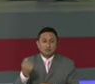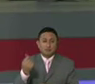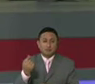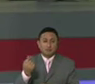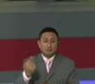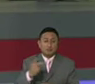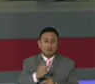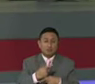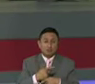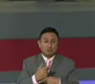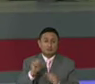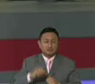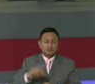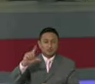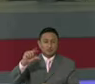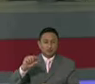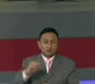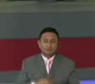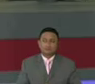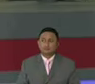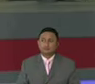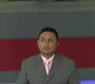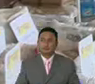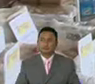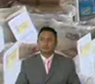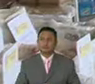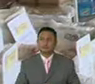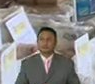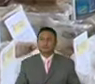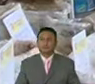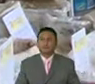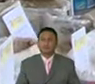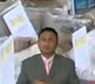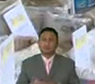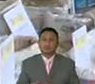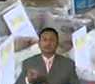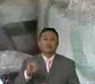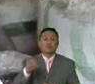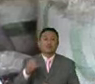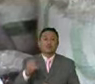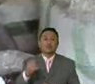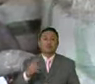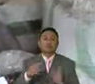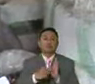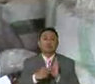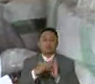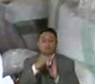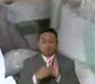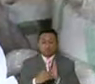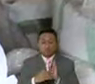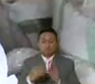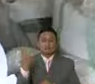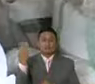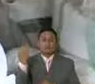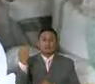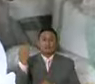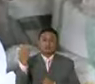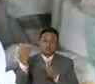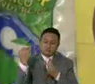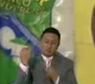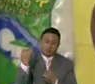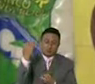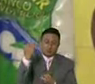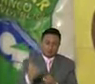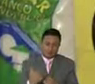los productos podrían rebajar. Este jueves el impuesto al valor agregado IVA bajará del 14 al